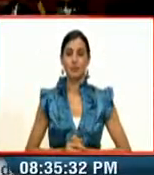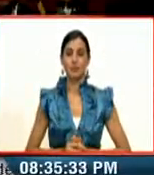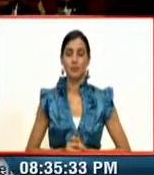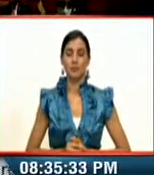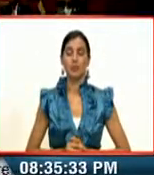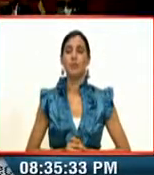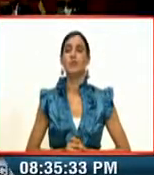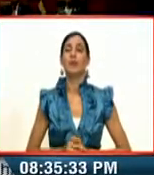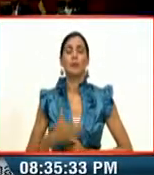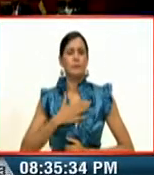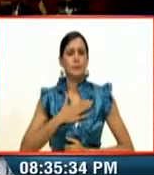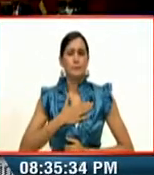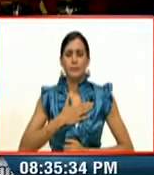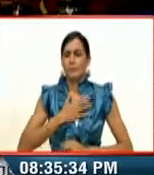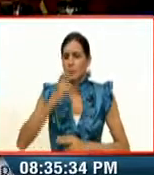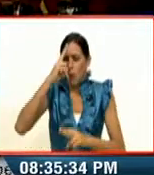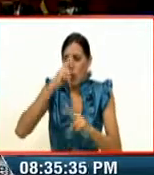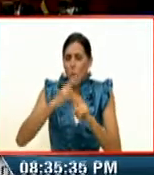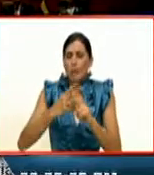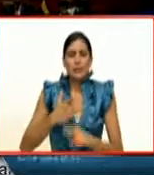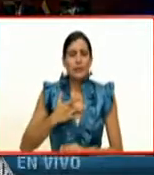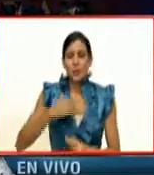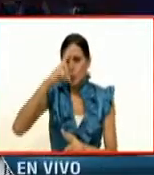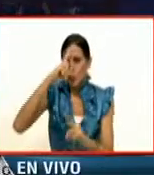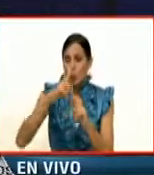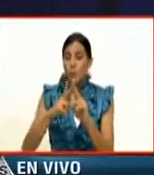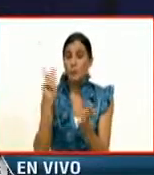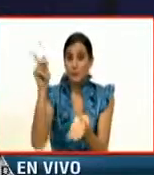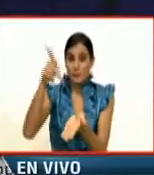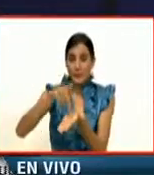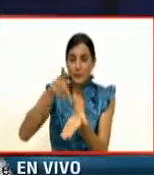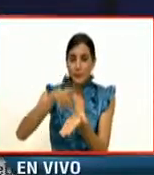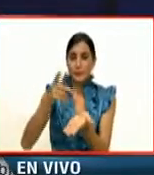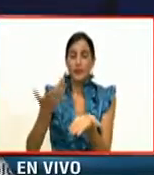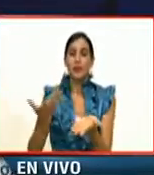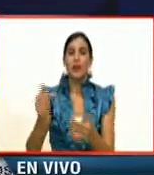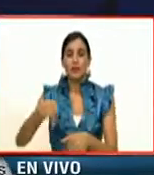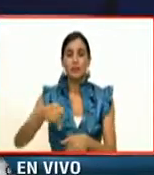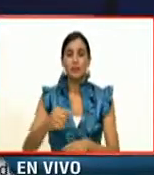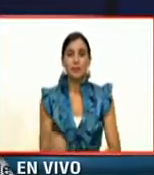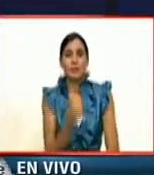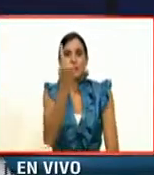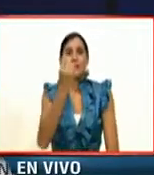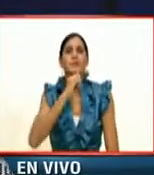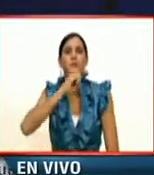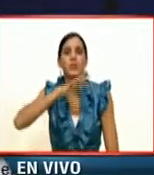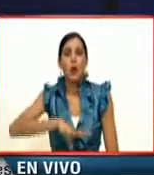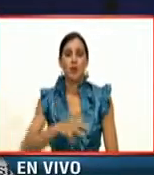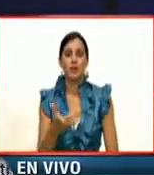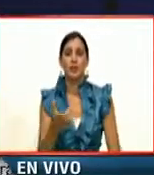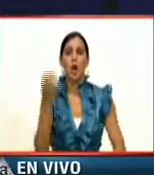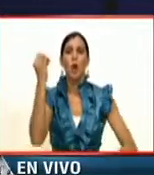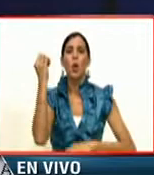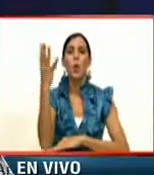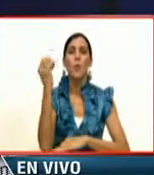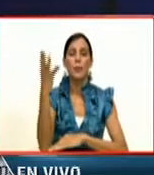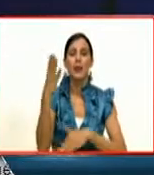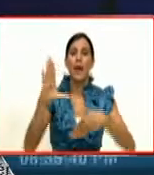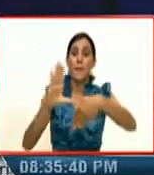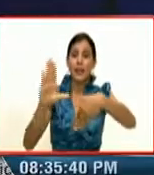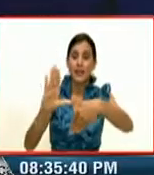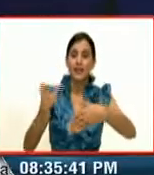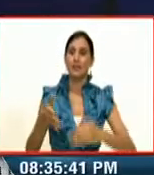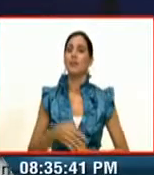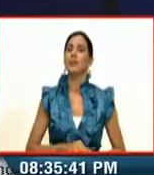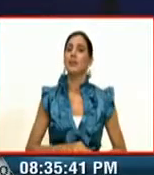Es para mí un honor participar en esta histórica cumbre de las Américas